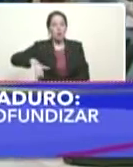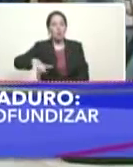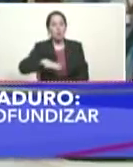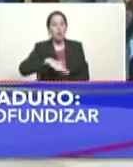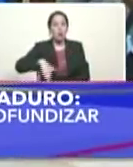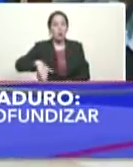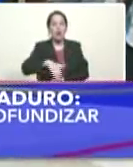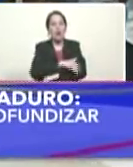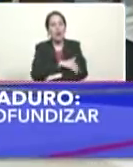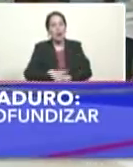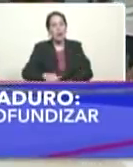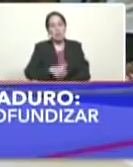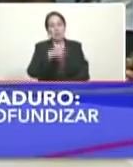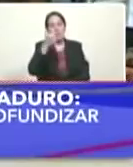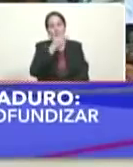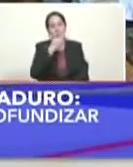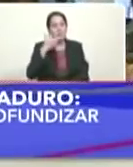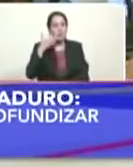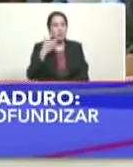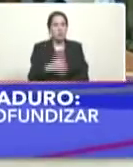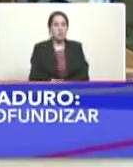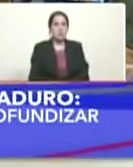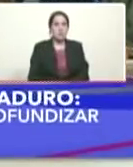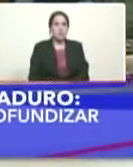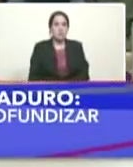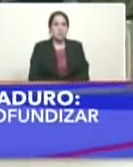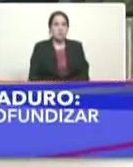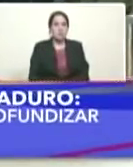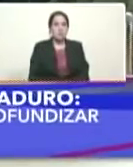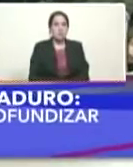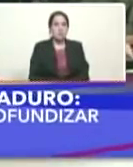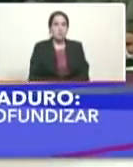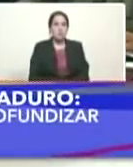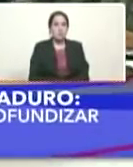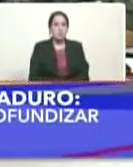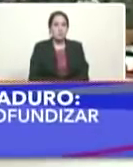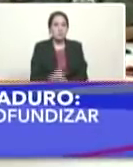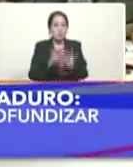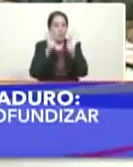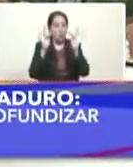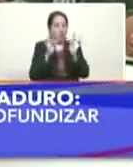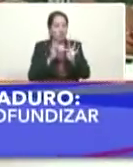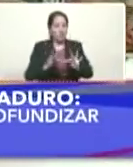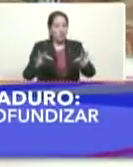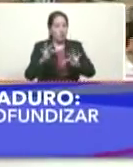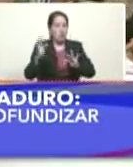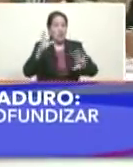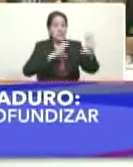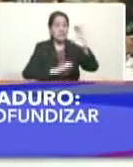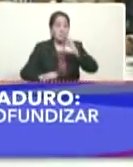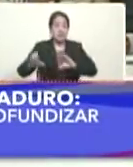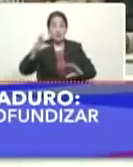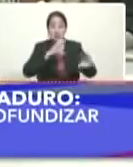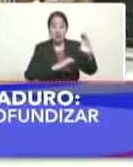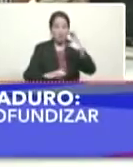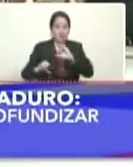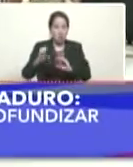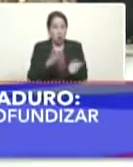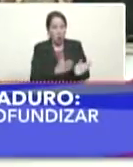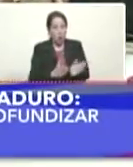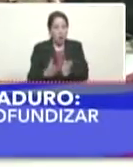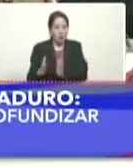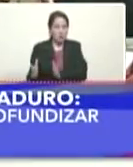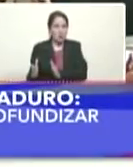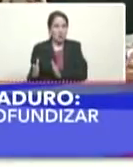y mejor mucho más y mejor con un método científico científico organizado